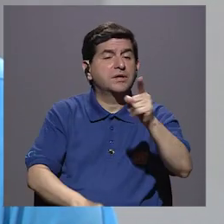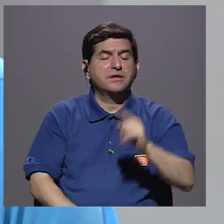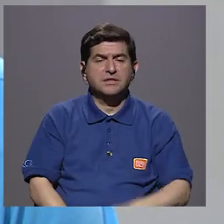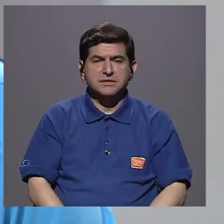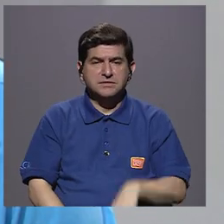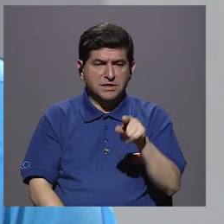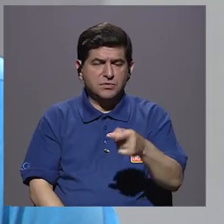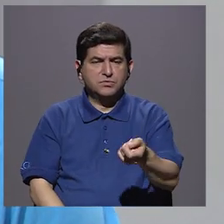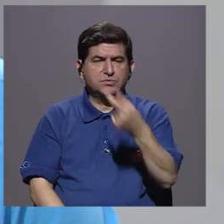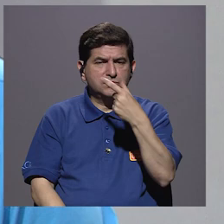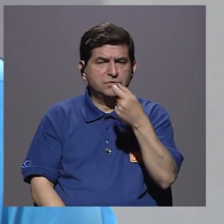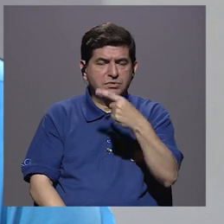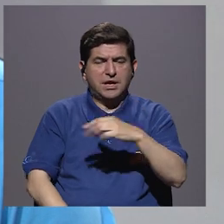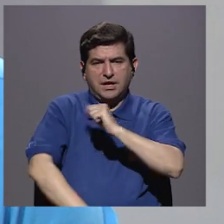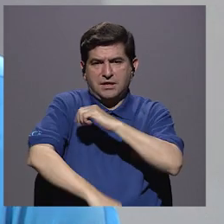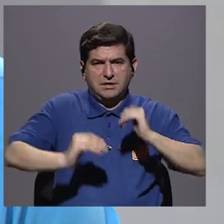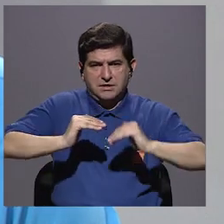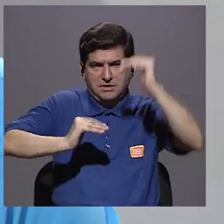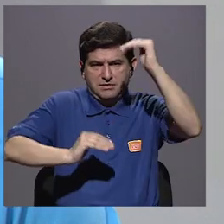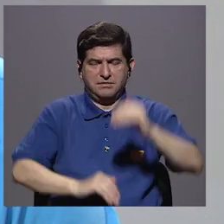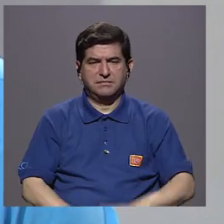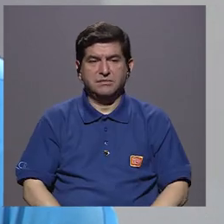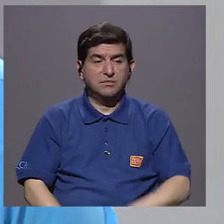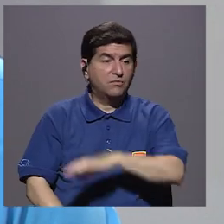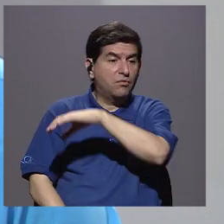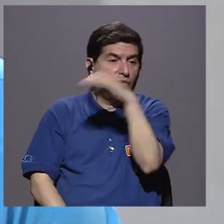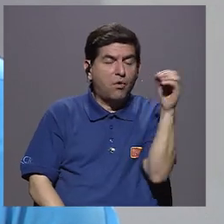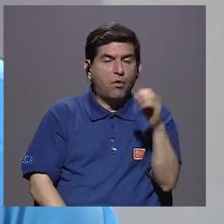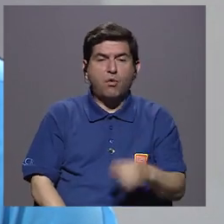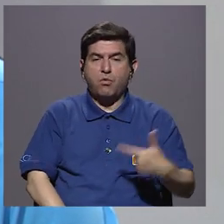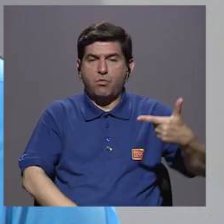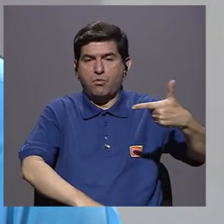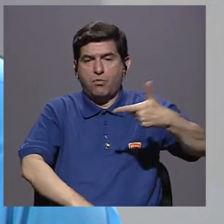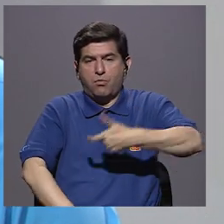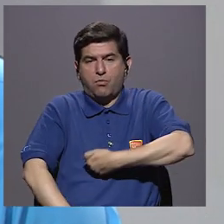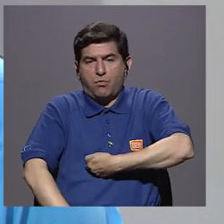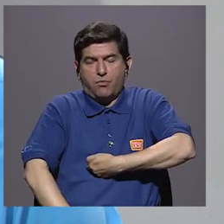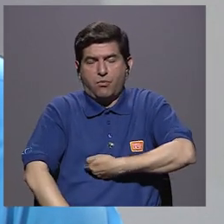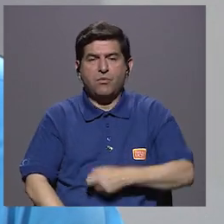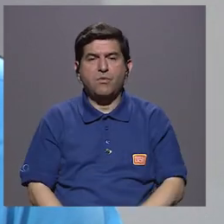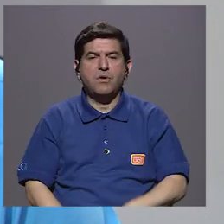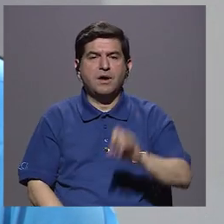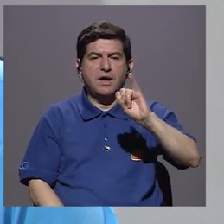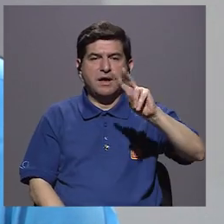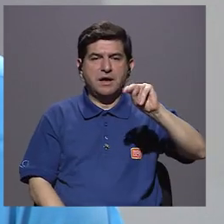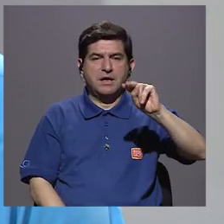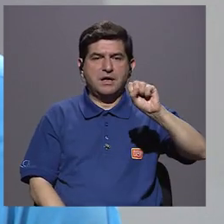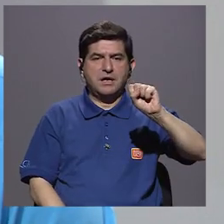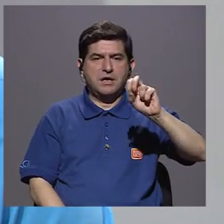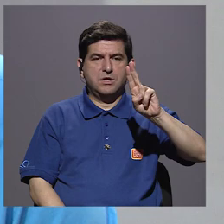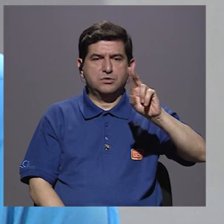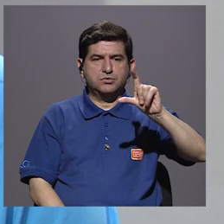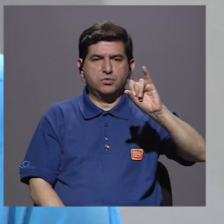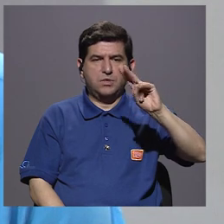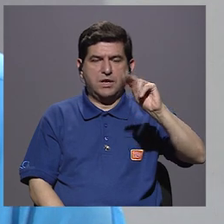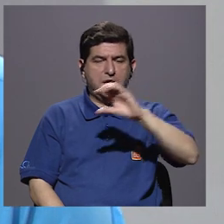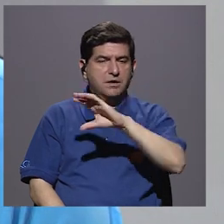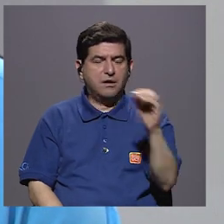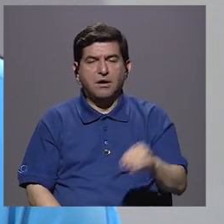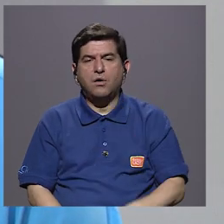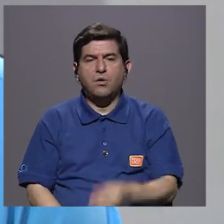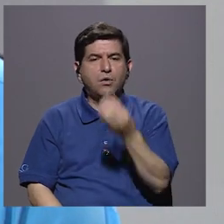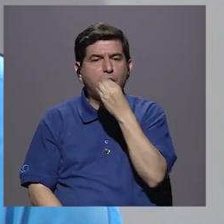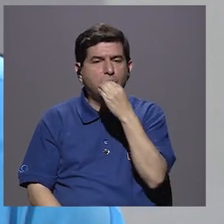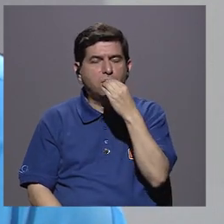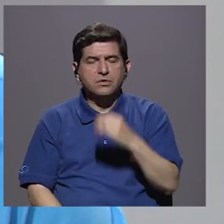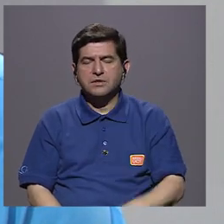dicen que tiene que tomarse su pastilla de la presión, que tiene que inyectarse su insulina, pero la persona no lo hace, o que tiene que guardar una dieta.